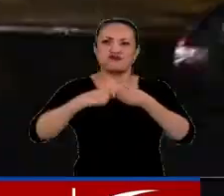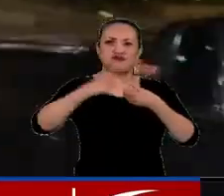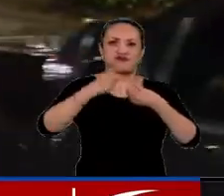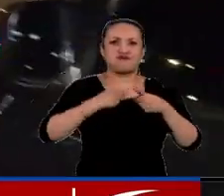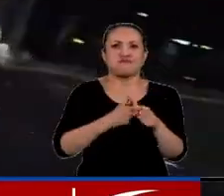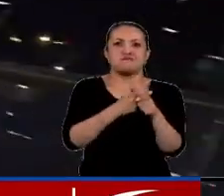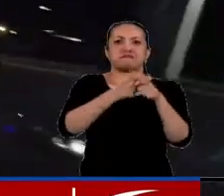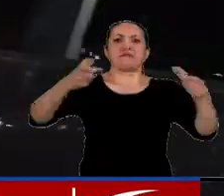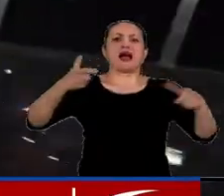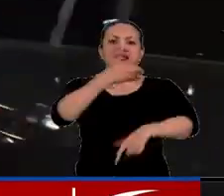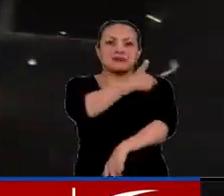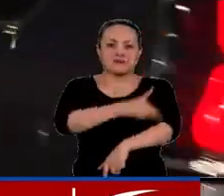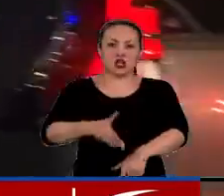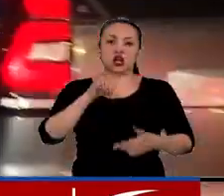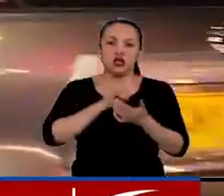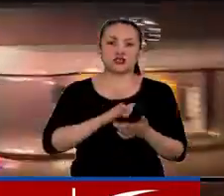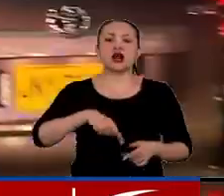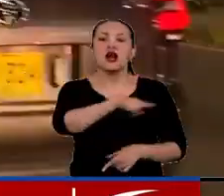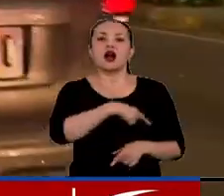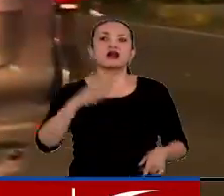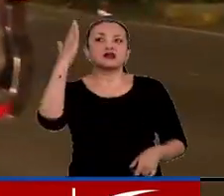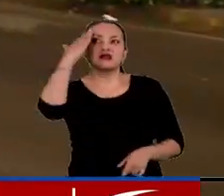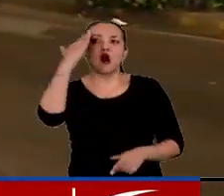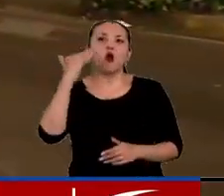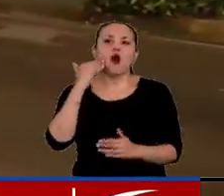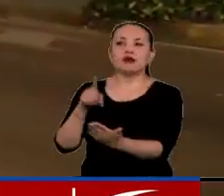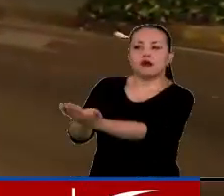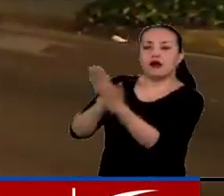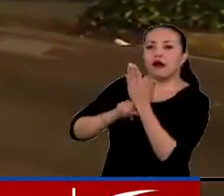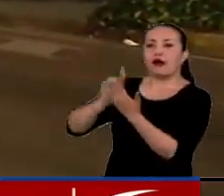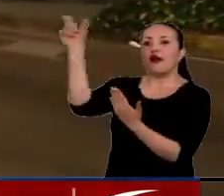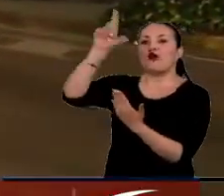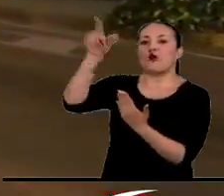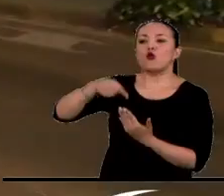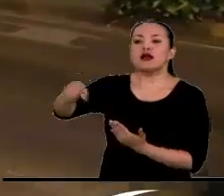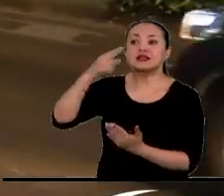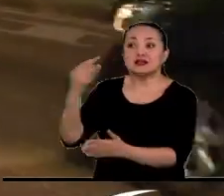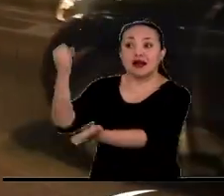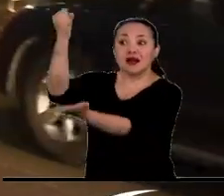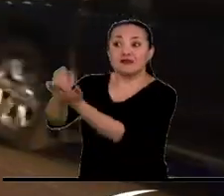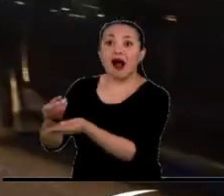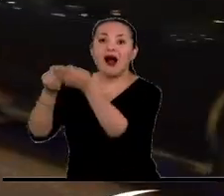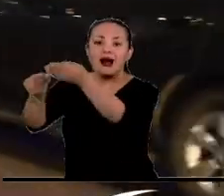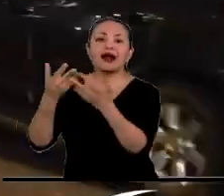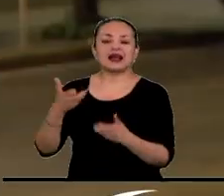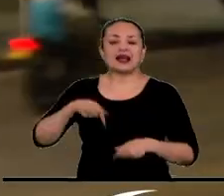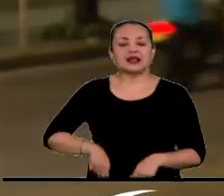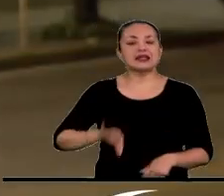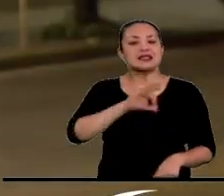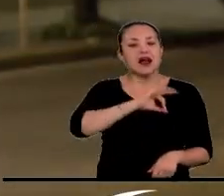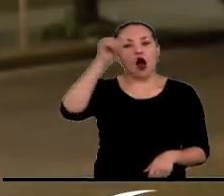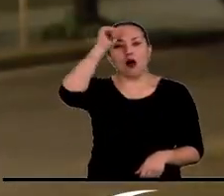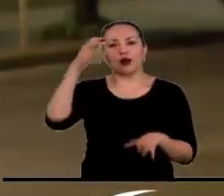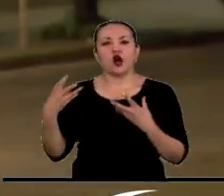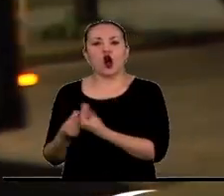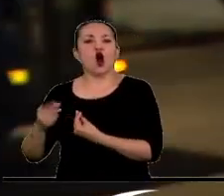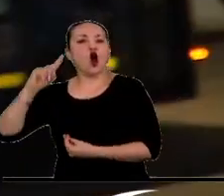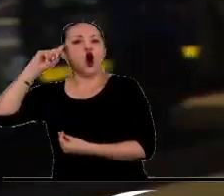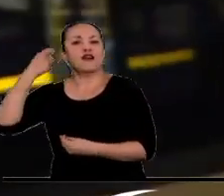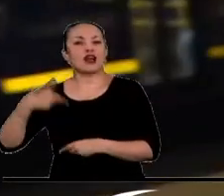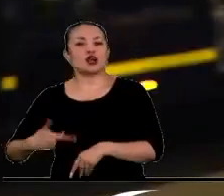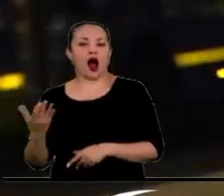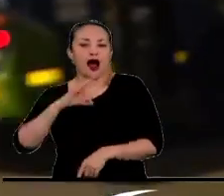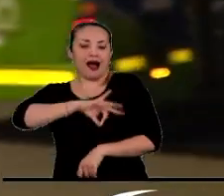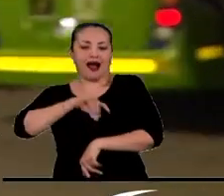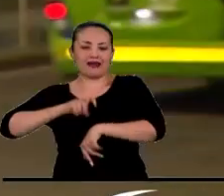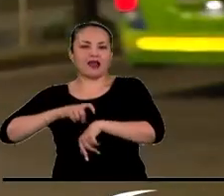de colombianos. Ellos conocerán entonces el texto el lunes y lo que quiere el gobierno en estos días, en este fin de semana, es ganar tiempo para